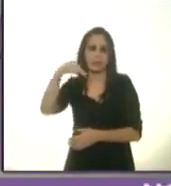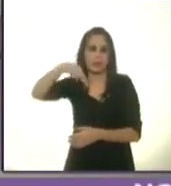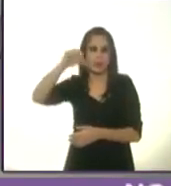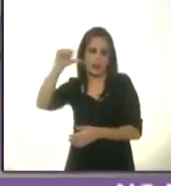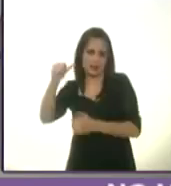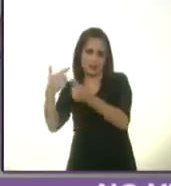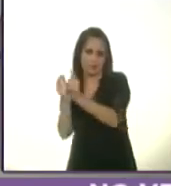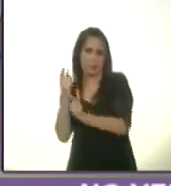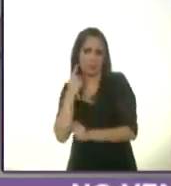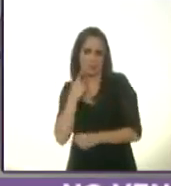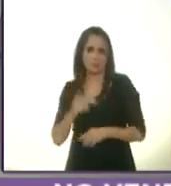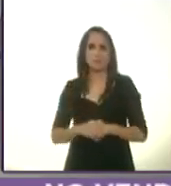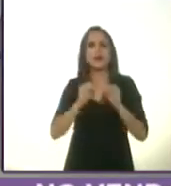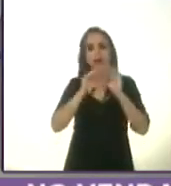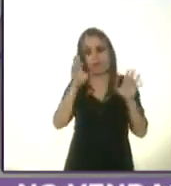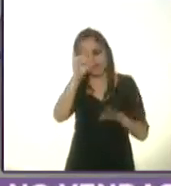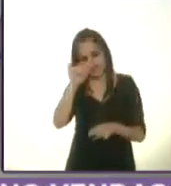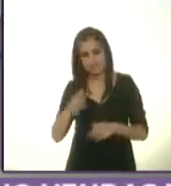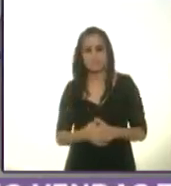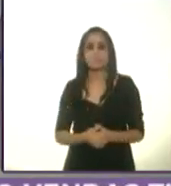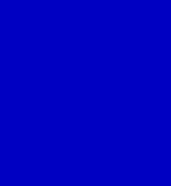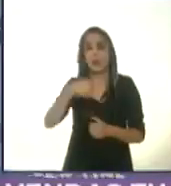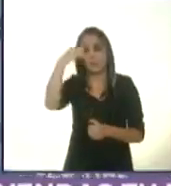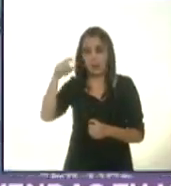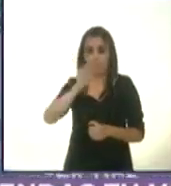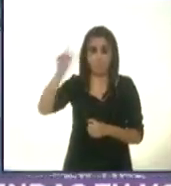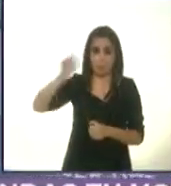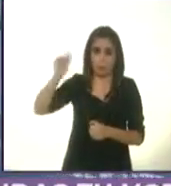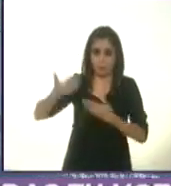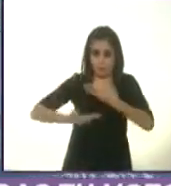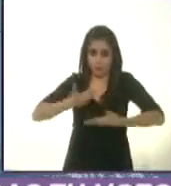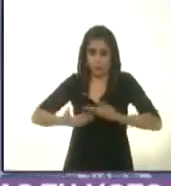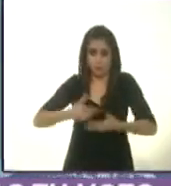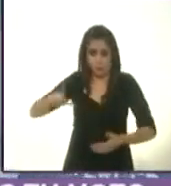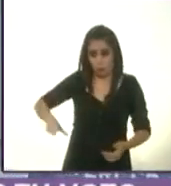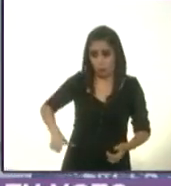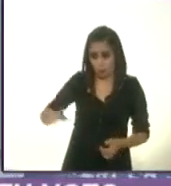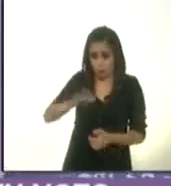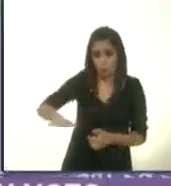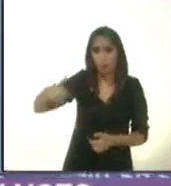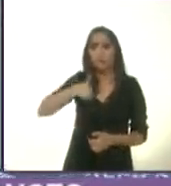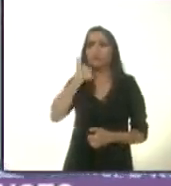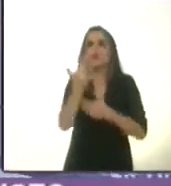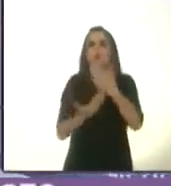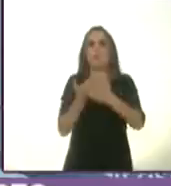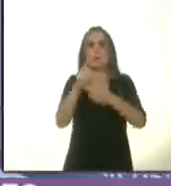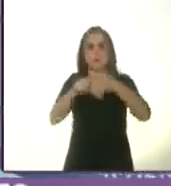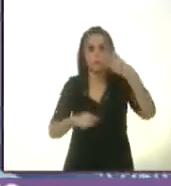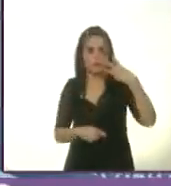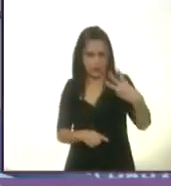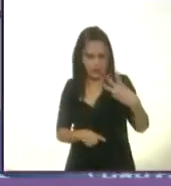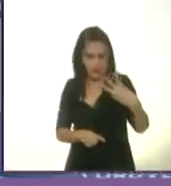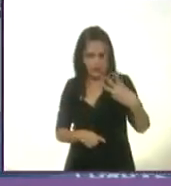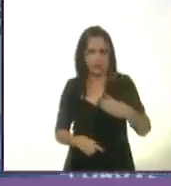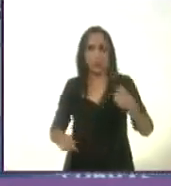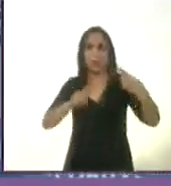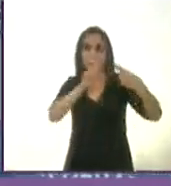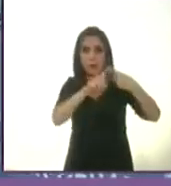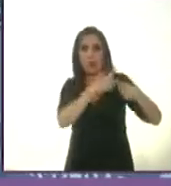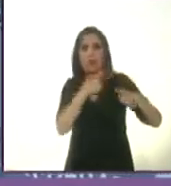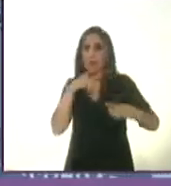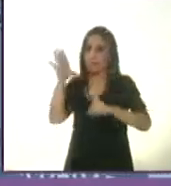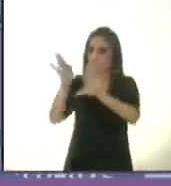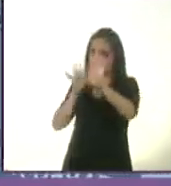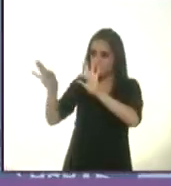adelante claro sí para la profesionalización del servicio público yo propongo tres cosas primera contratación